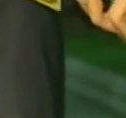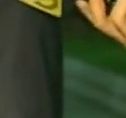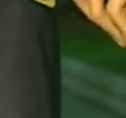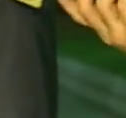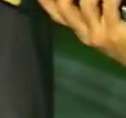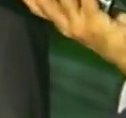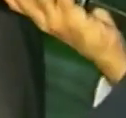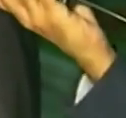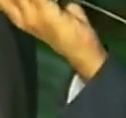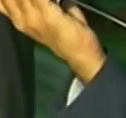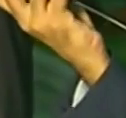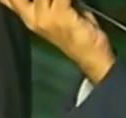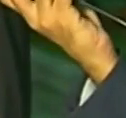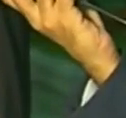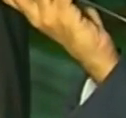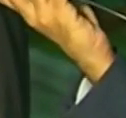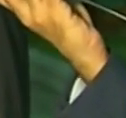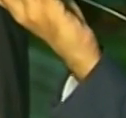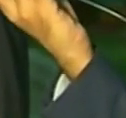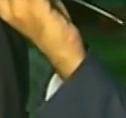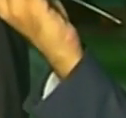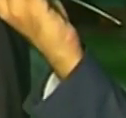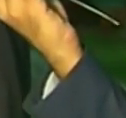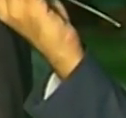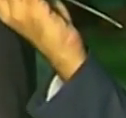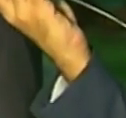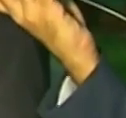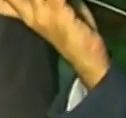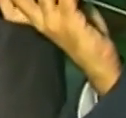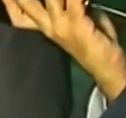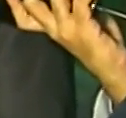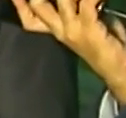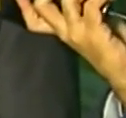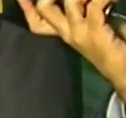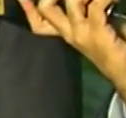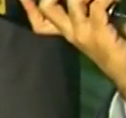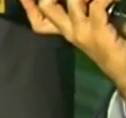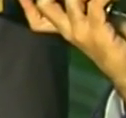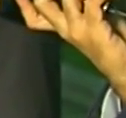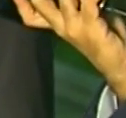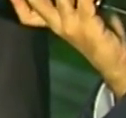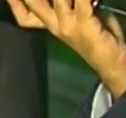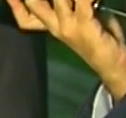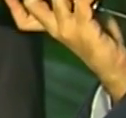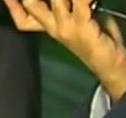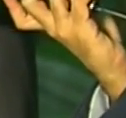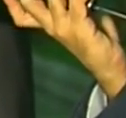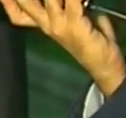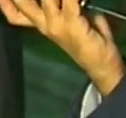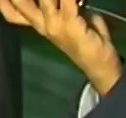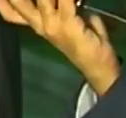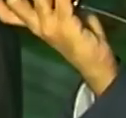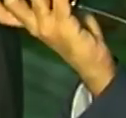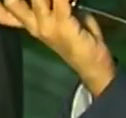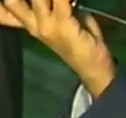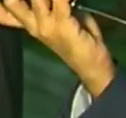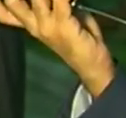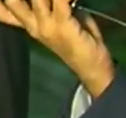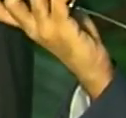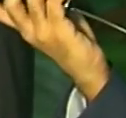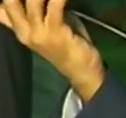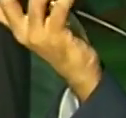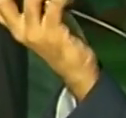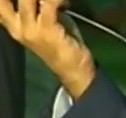cerco financiero, pues nos pone en condiciones absolutamente leoninas, inaceptables para un